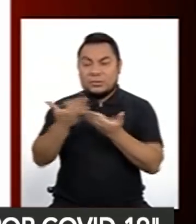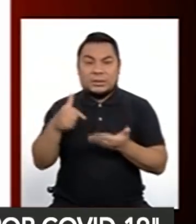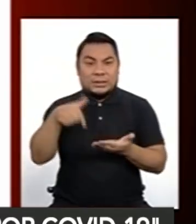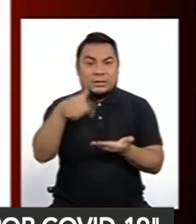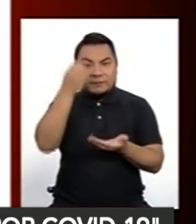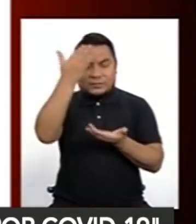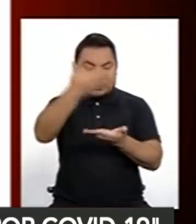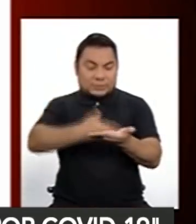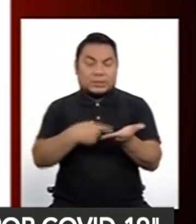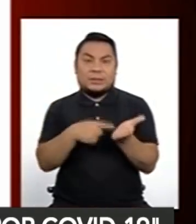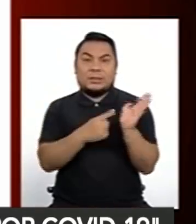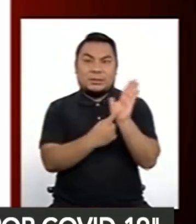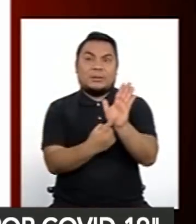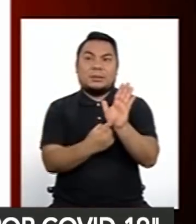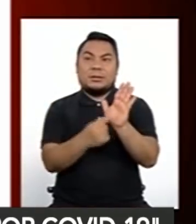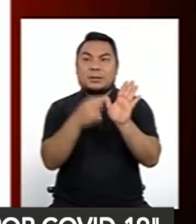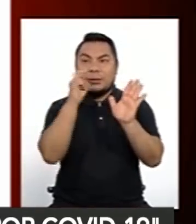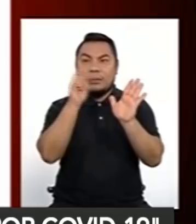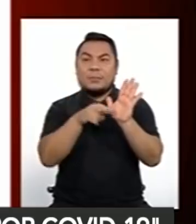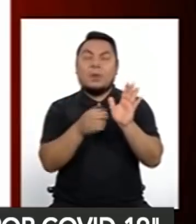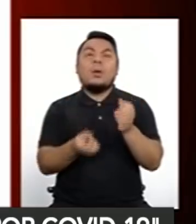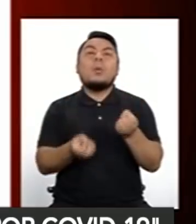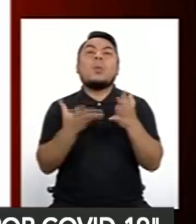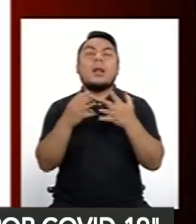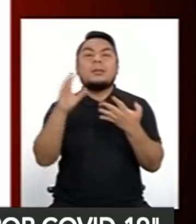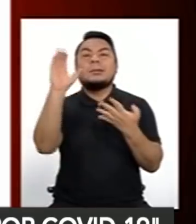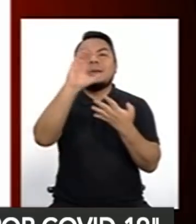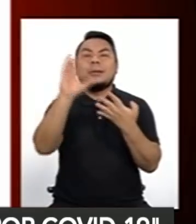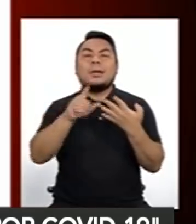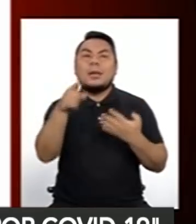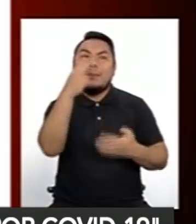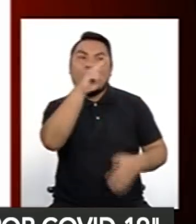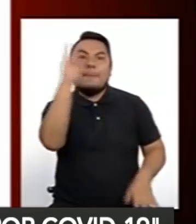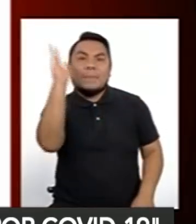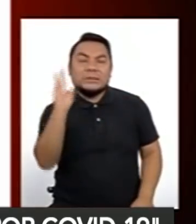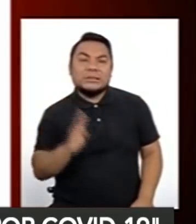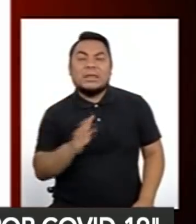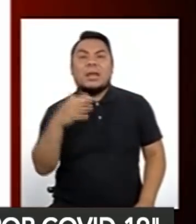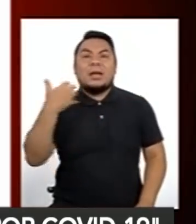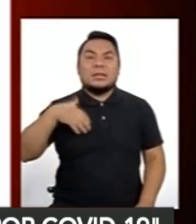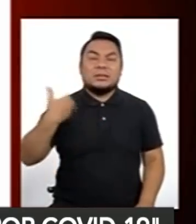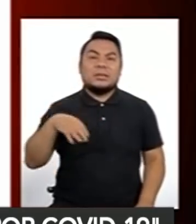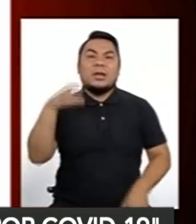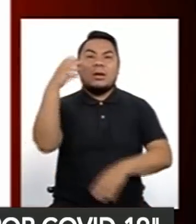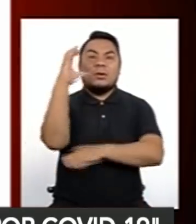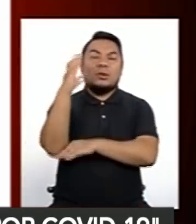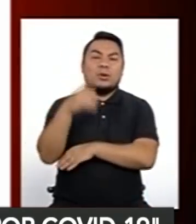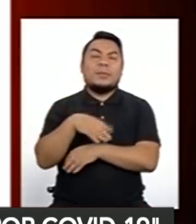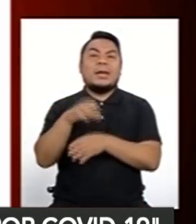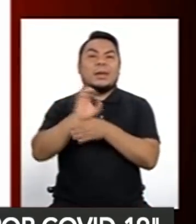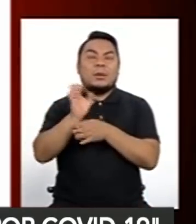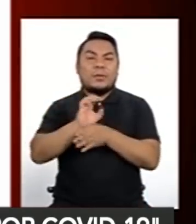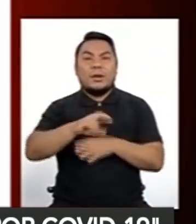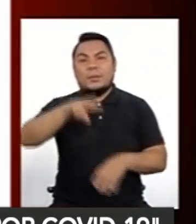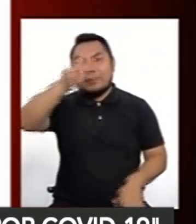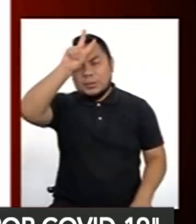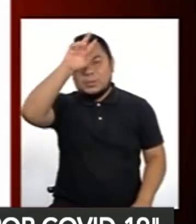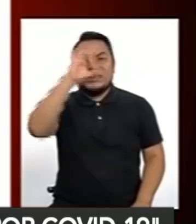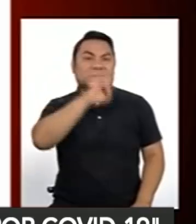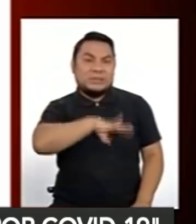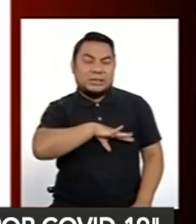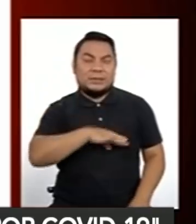acá, vemos cuáles son las características de Brasil, de Argentina, de Colombia, de Ecuador, de Perú y de